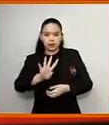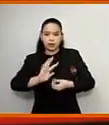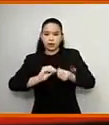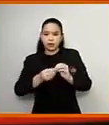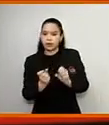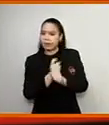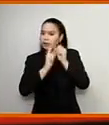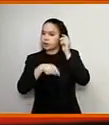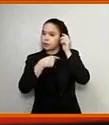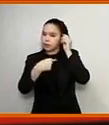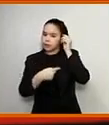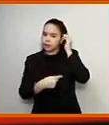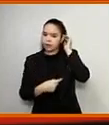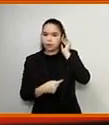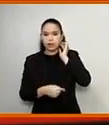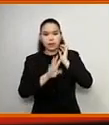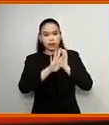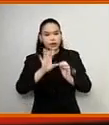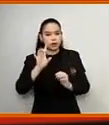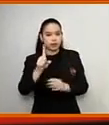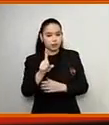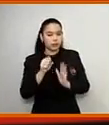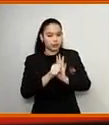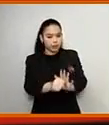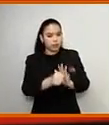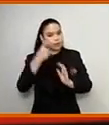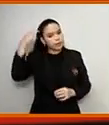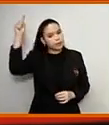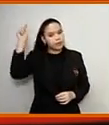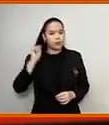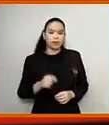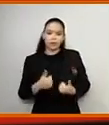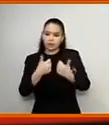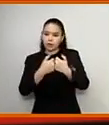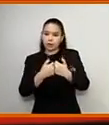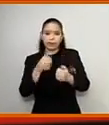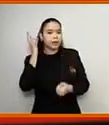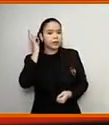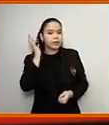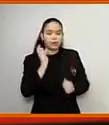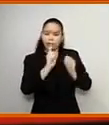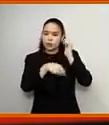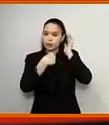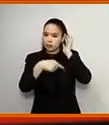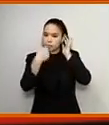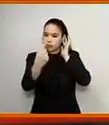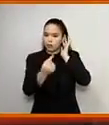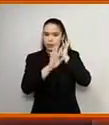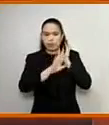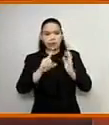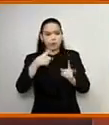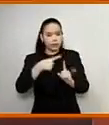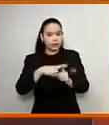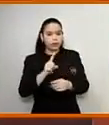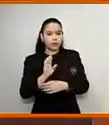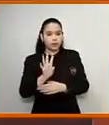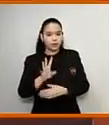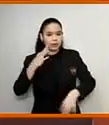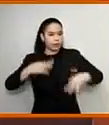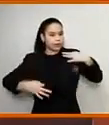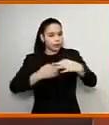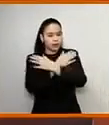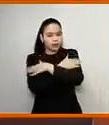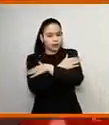4, número para la diaria 41 con su símbolo de sueños novia, y para más 1, 41 más 4. Muchas